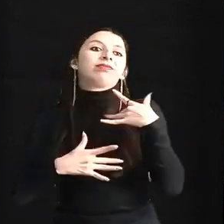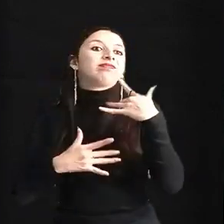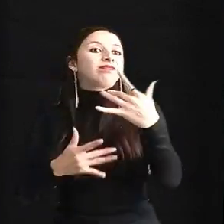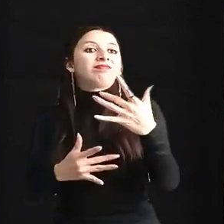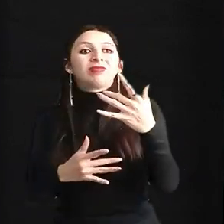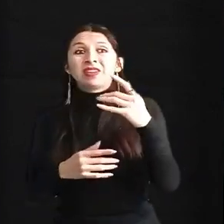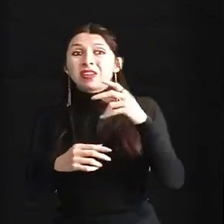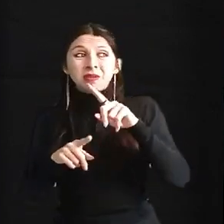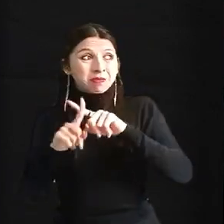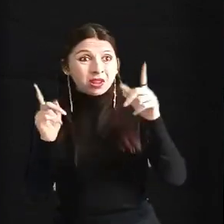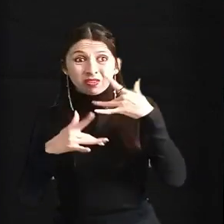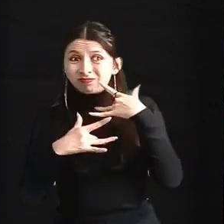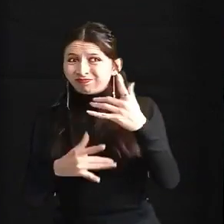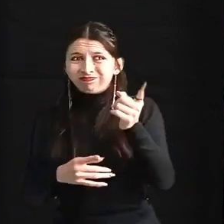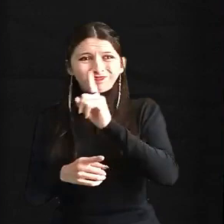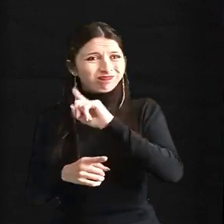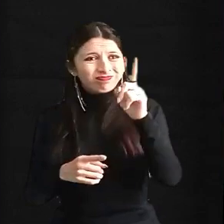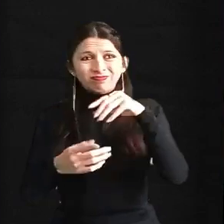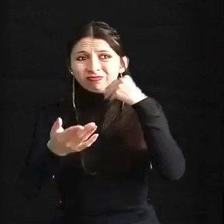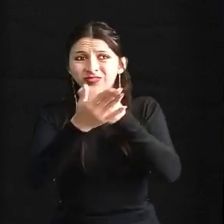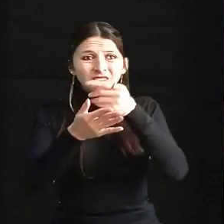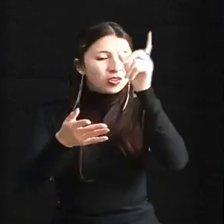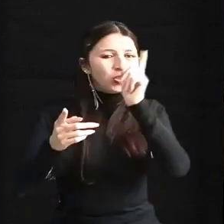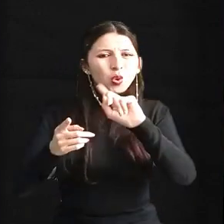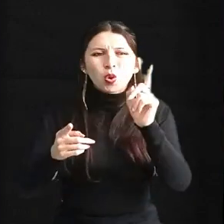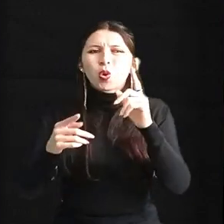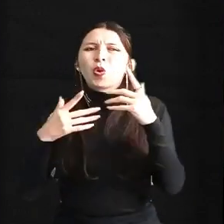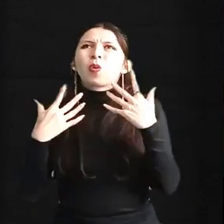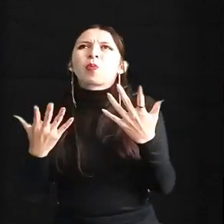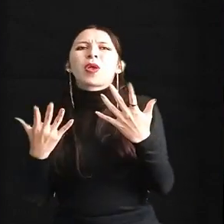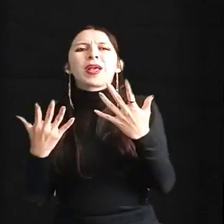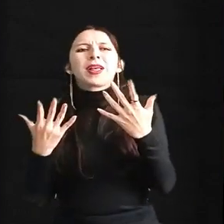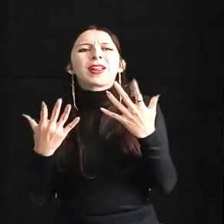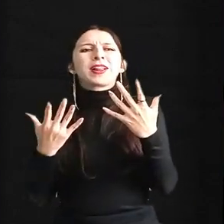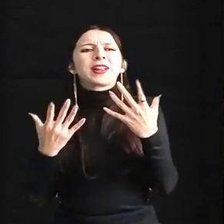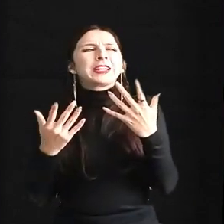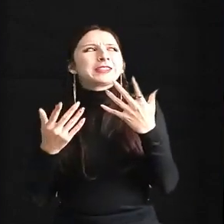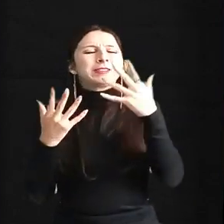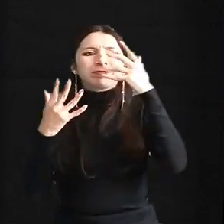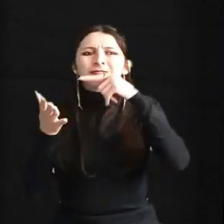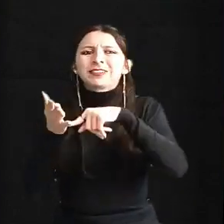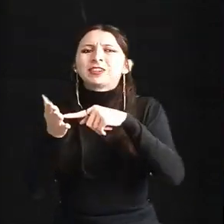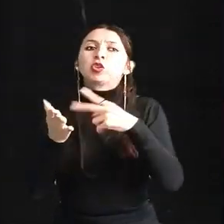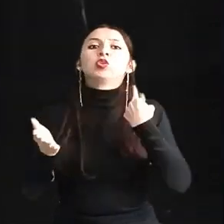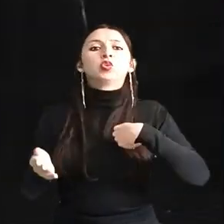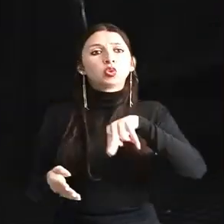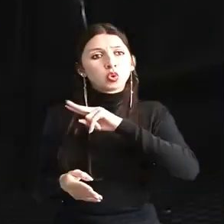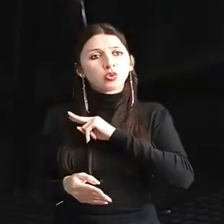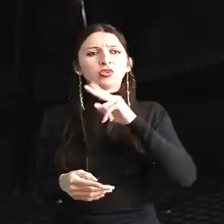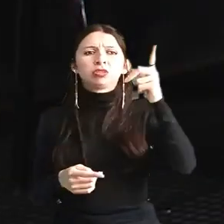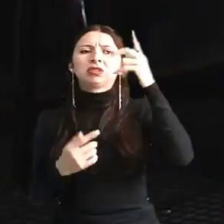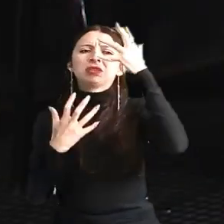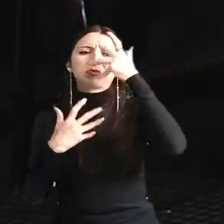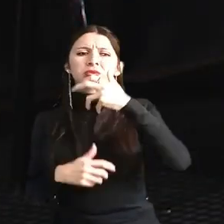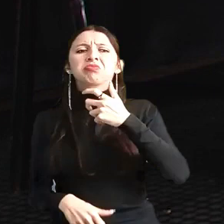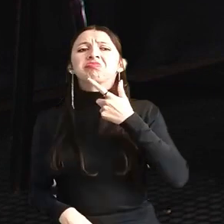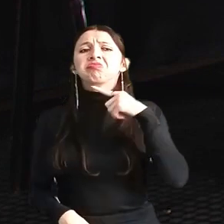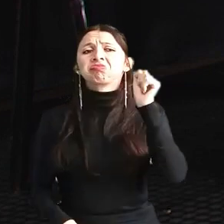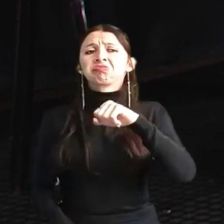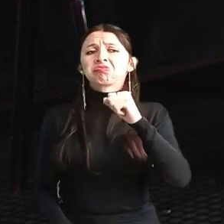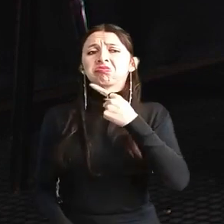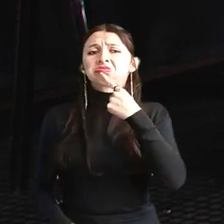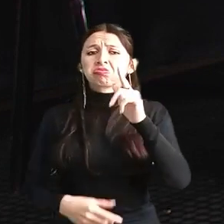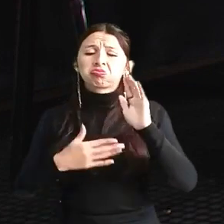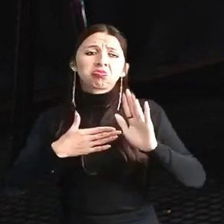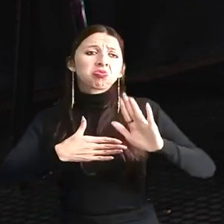esta colaboración es completamente gratuita Y eso nos da unas pequeñas desventajas a veces nuestros